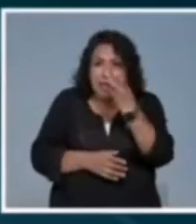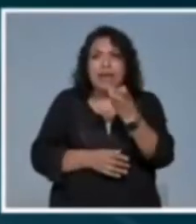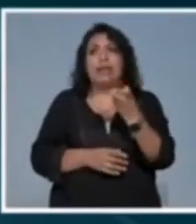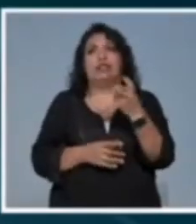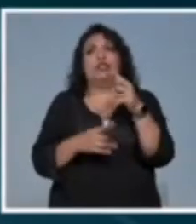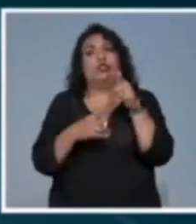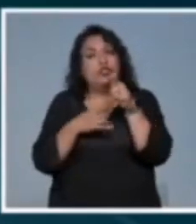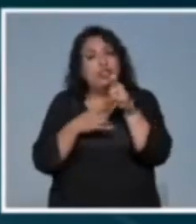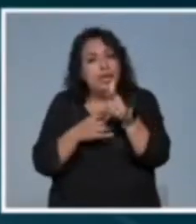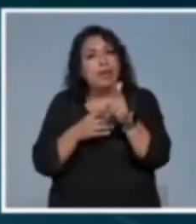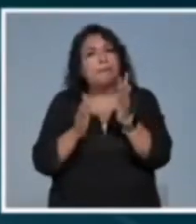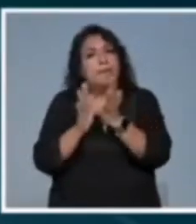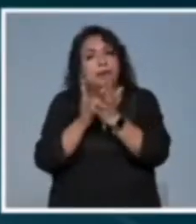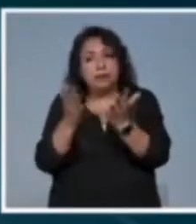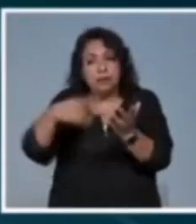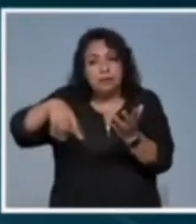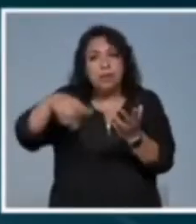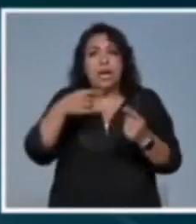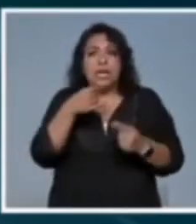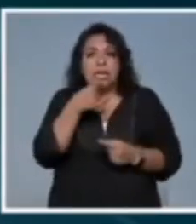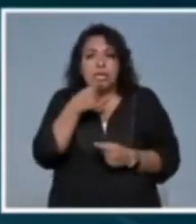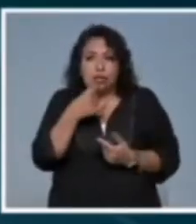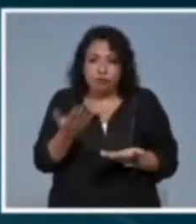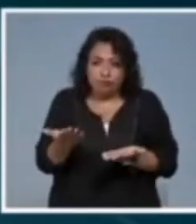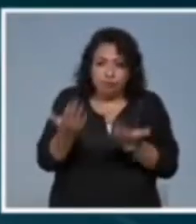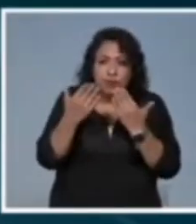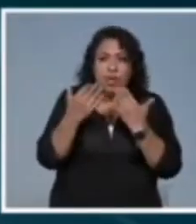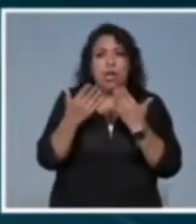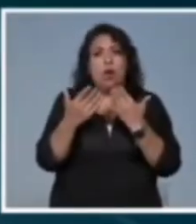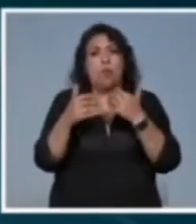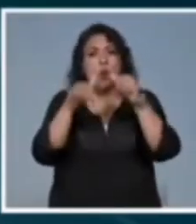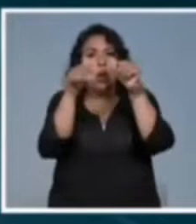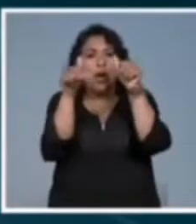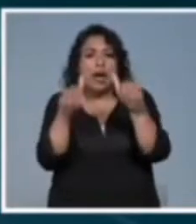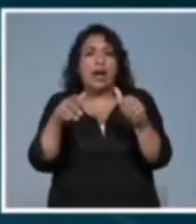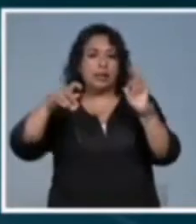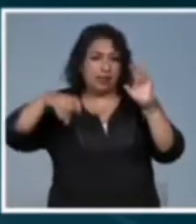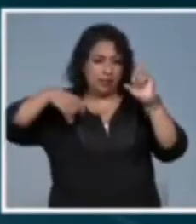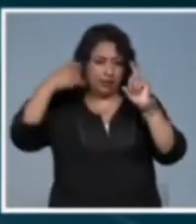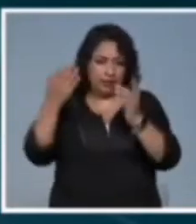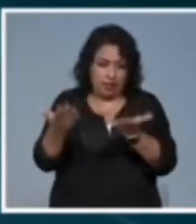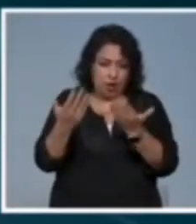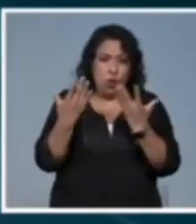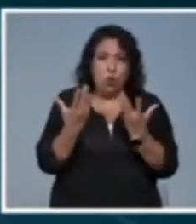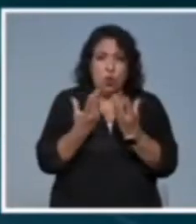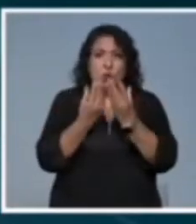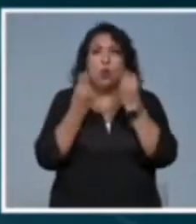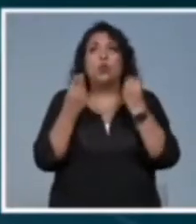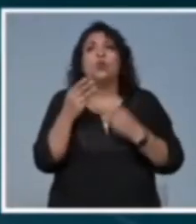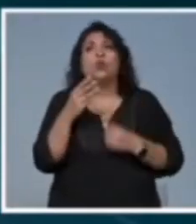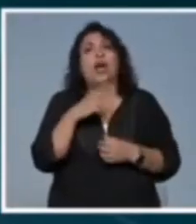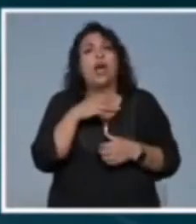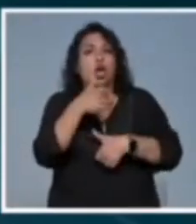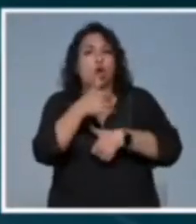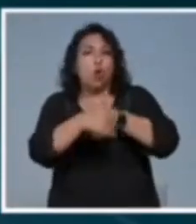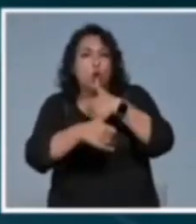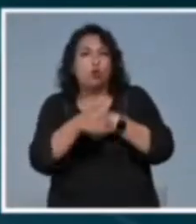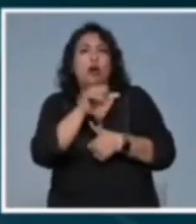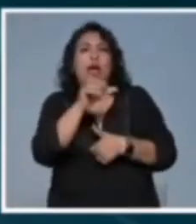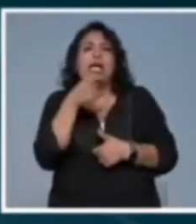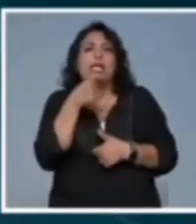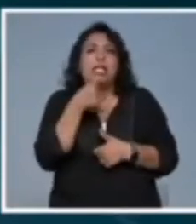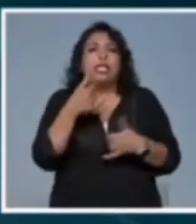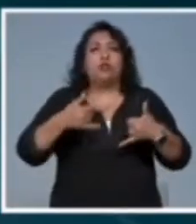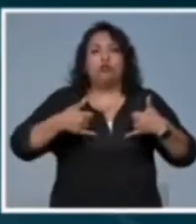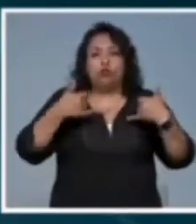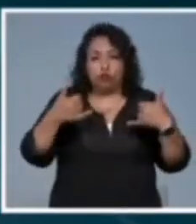seguir, de involucrar a los niños en las artes cinematográficas también, porque tiene concursos infantiles